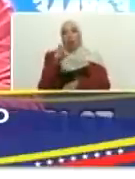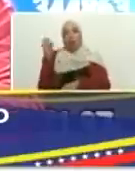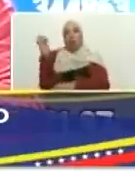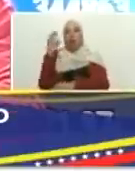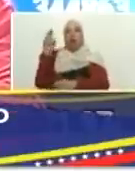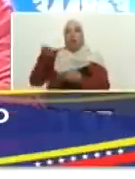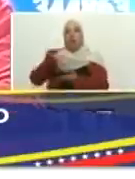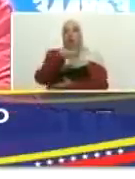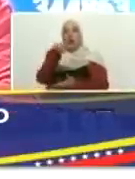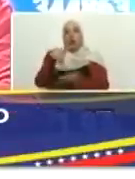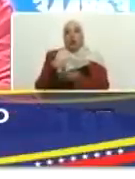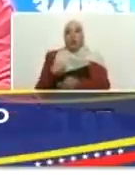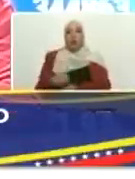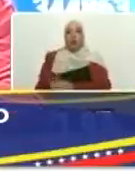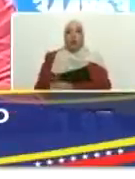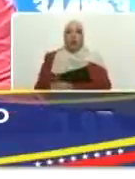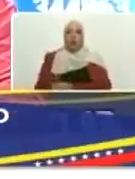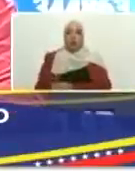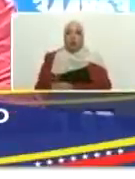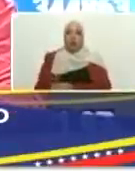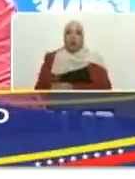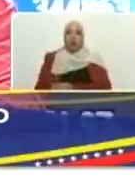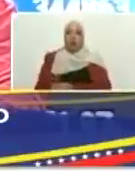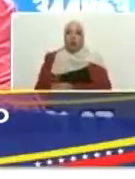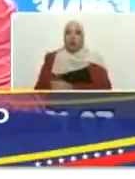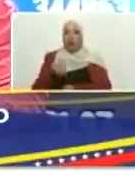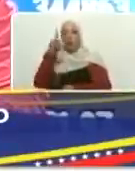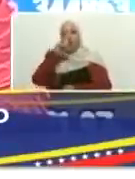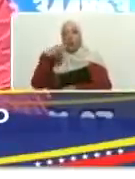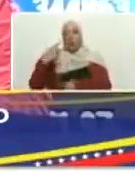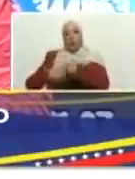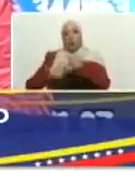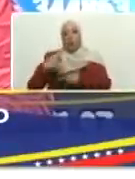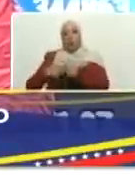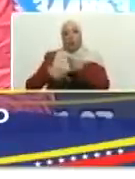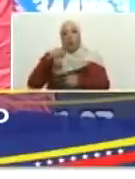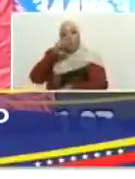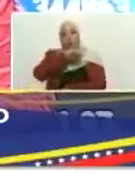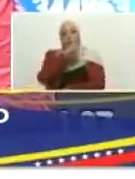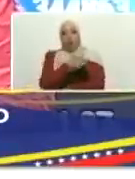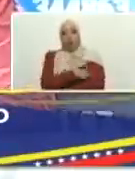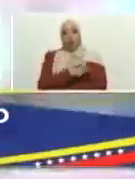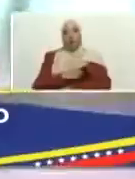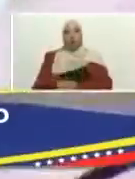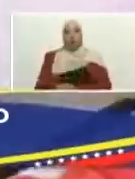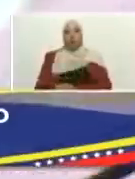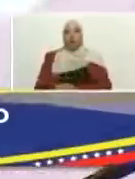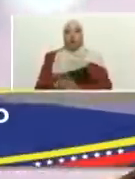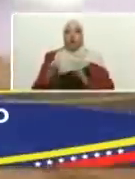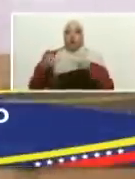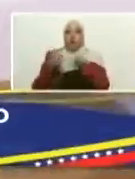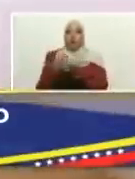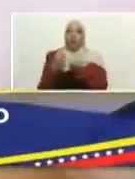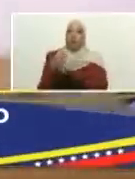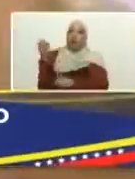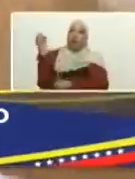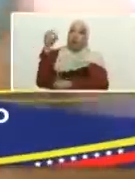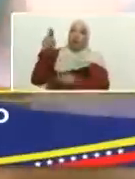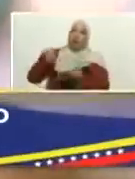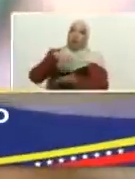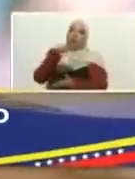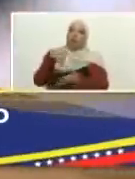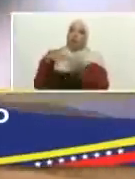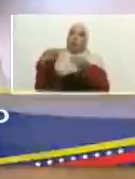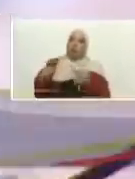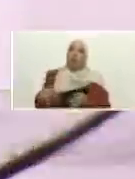Asamblea Nacional Constituyente. Año en que inició el proceso popular constituyente, en su fase de asamblea. Aquí